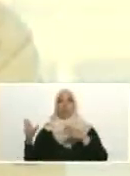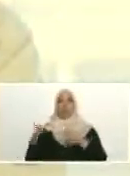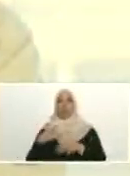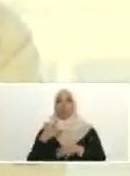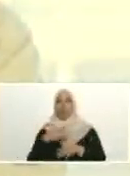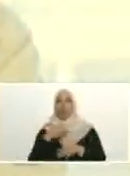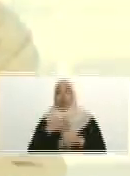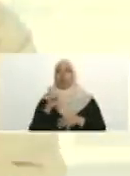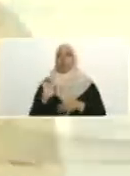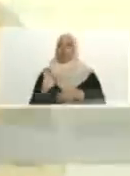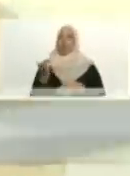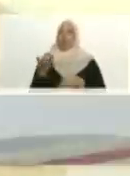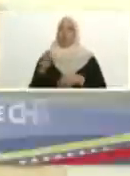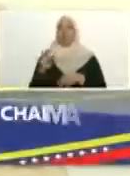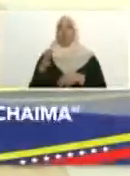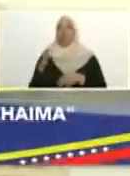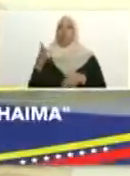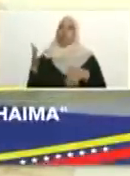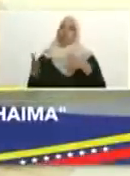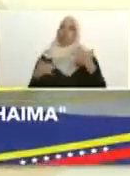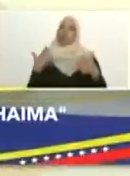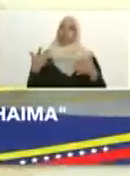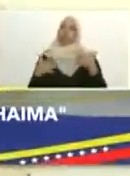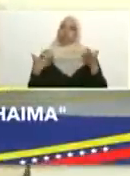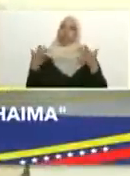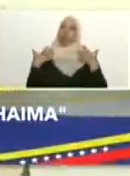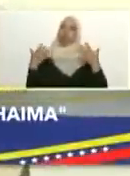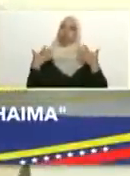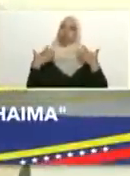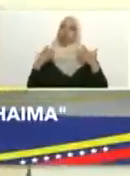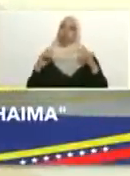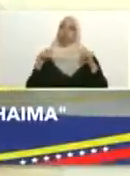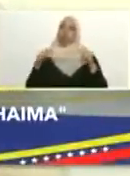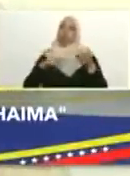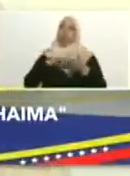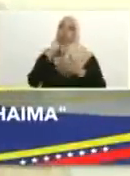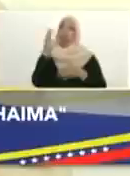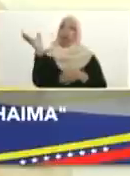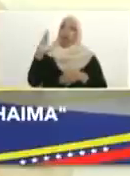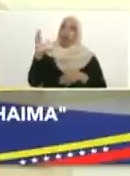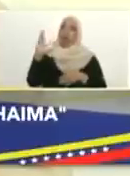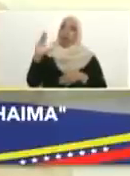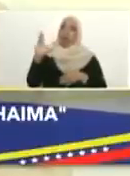tanto. Déjeme decirle, cuando salí de Caracas,